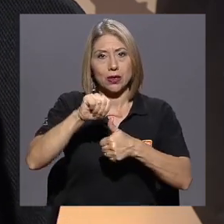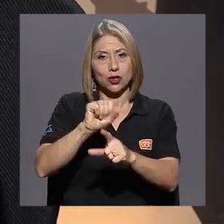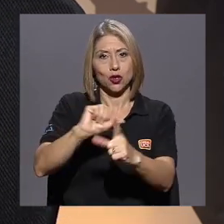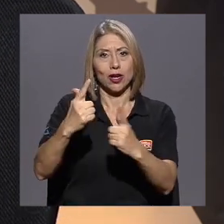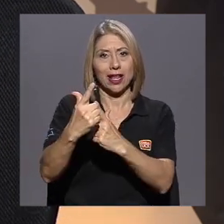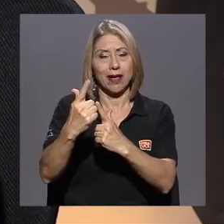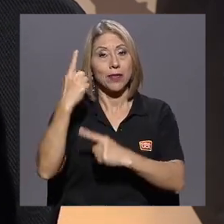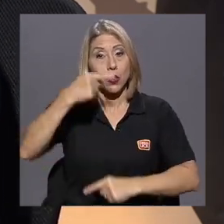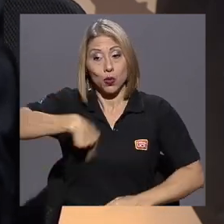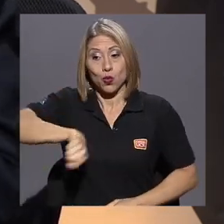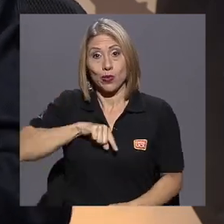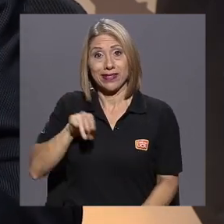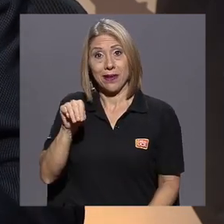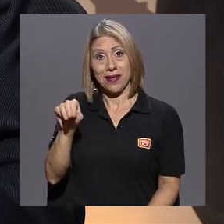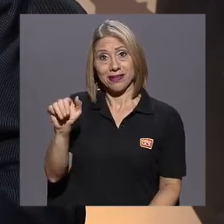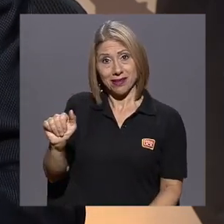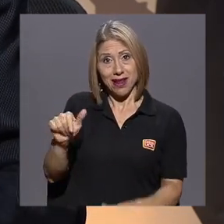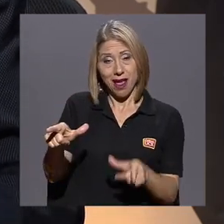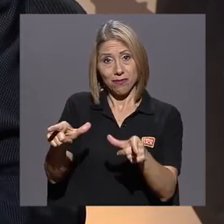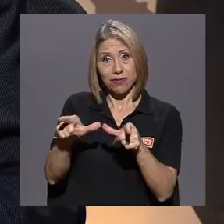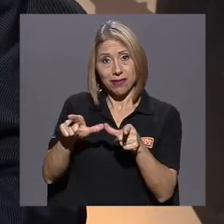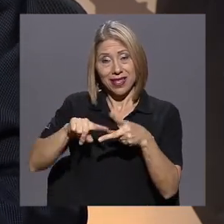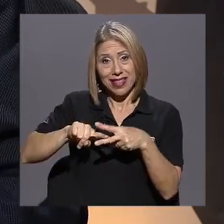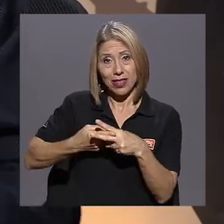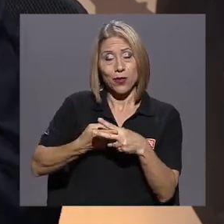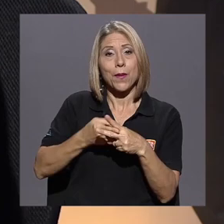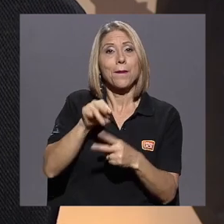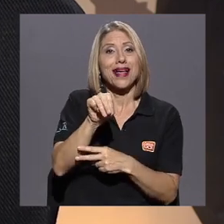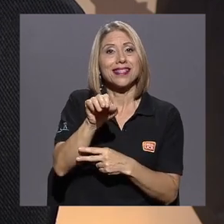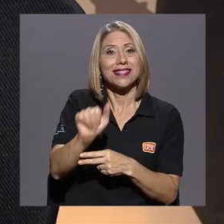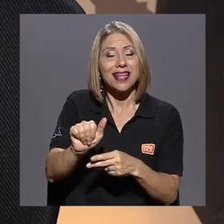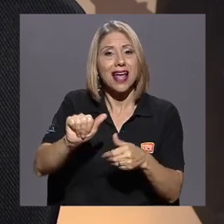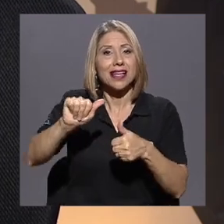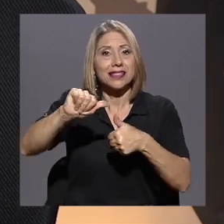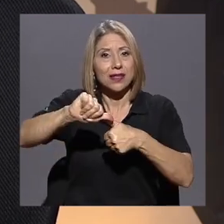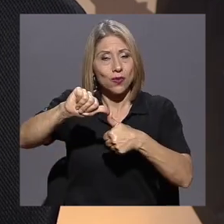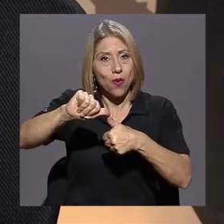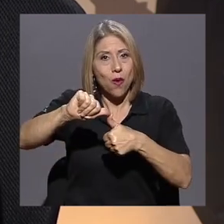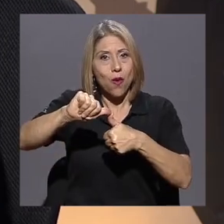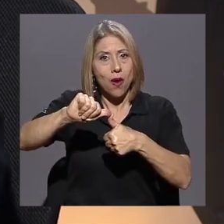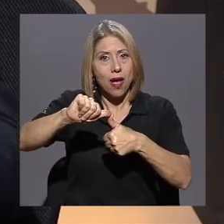la maestría nuestra comenzó siendo maestría centroamericana.